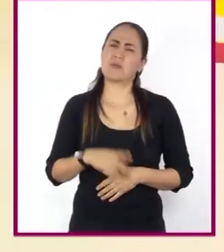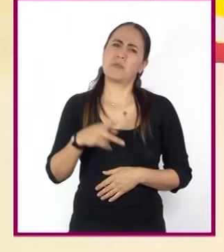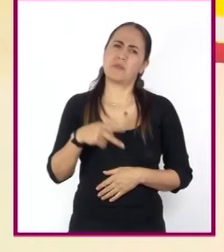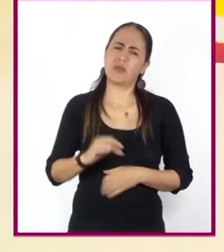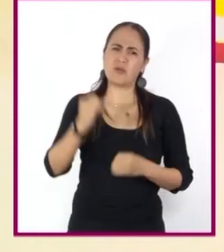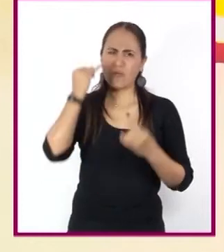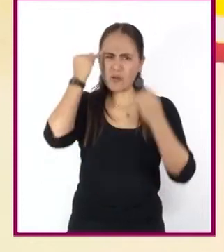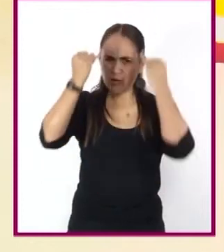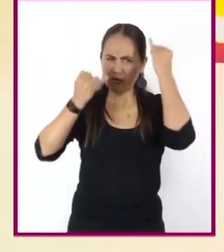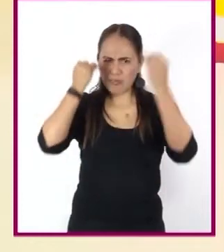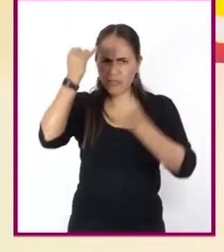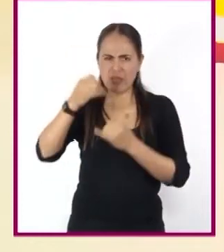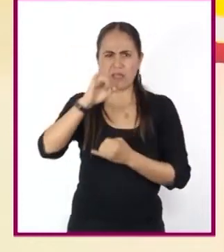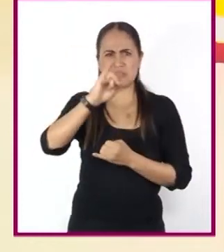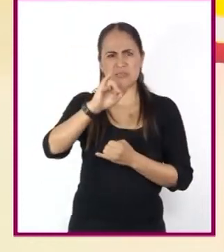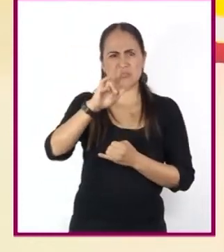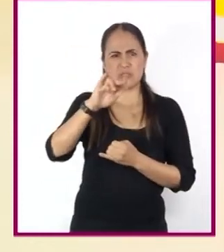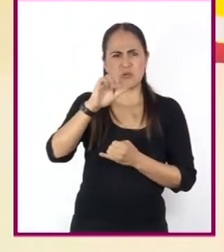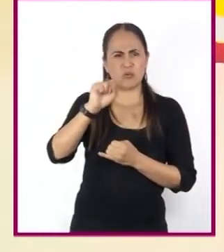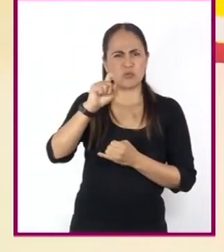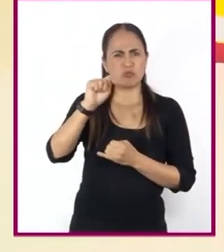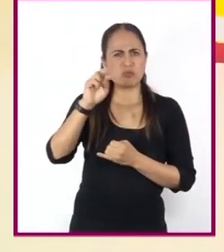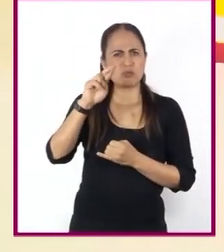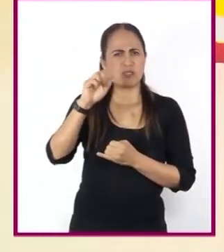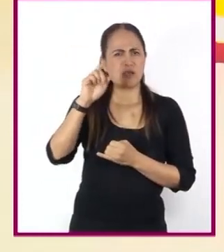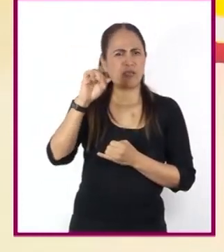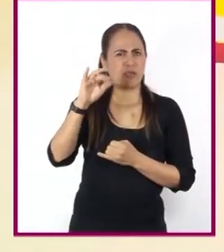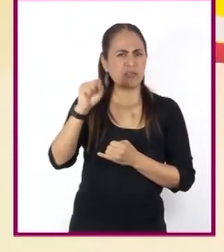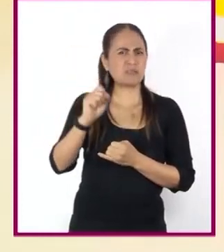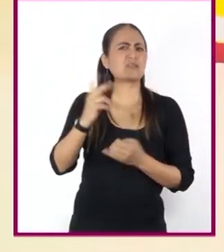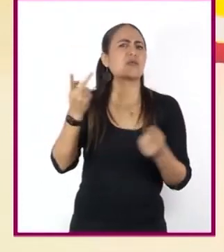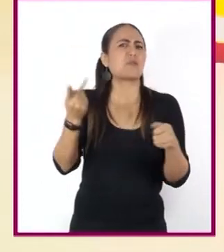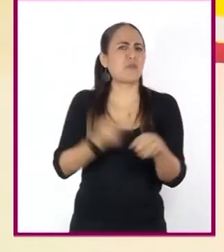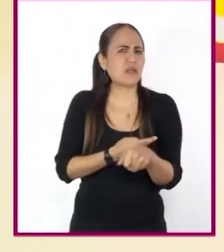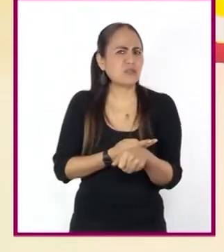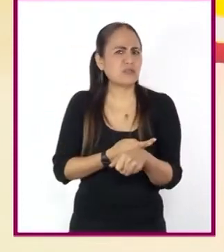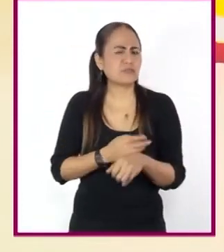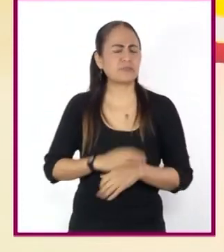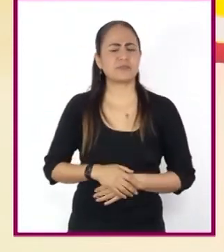ideas ilustradas? Excelente pregunta, maestro.